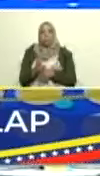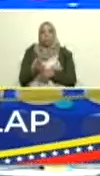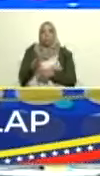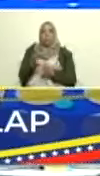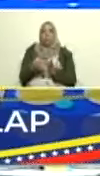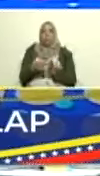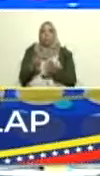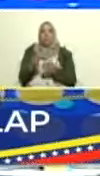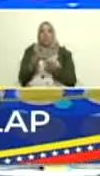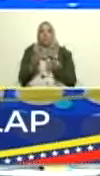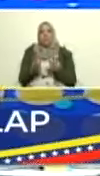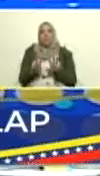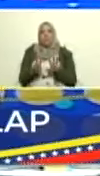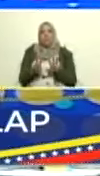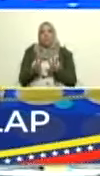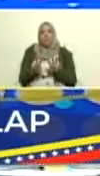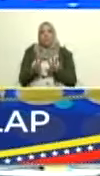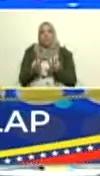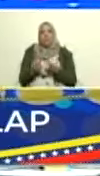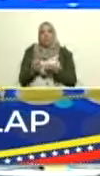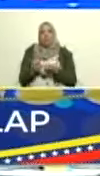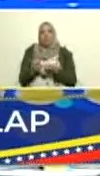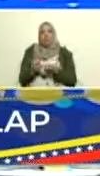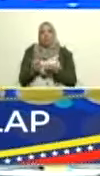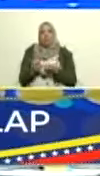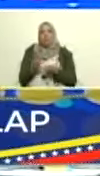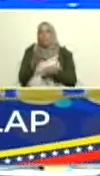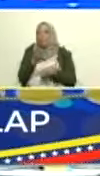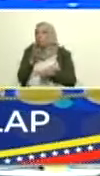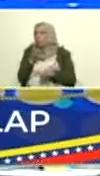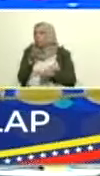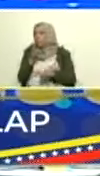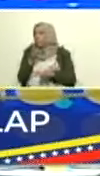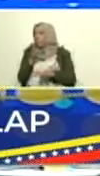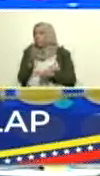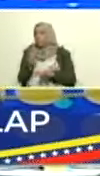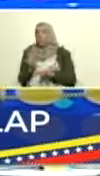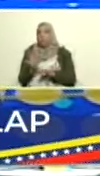2017, brutal la guerra, brutal.